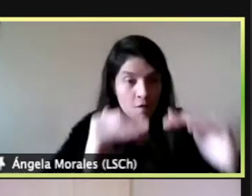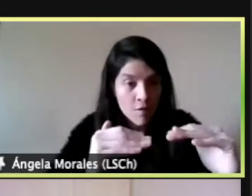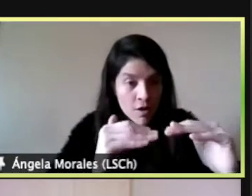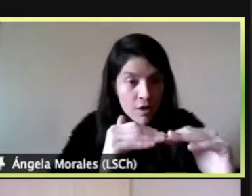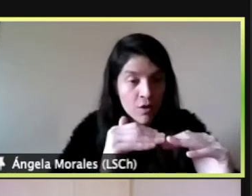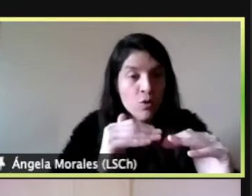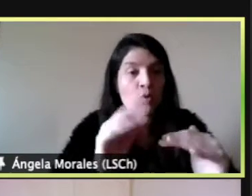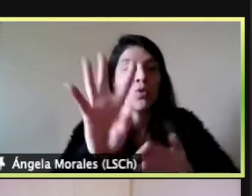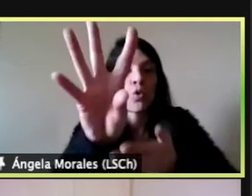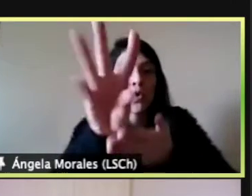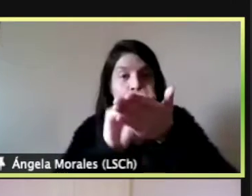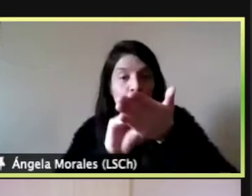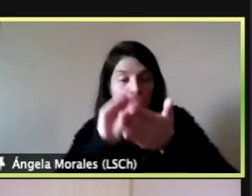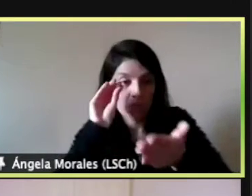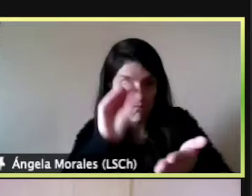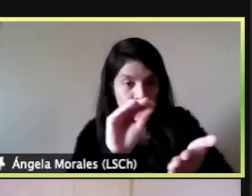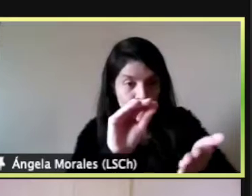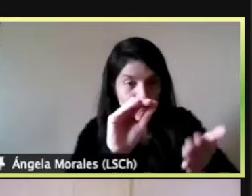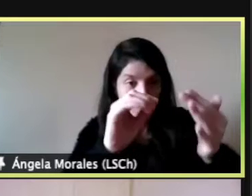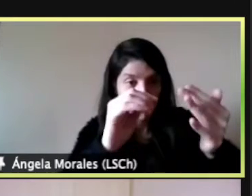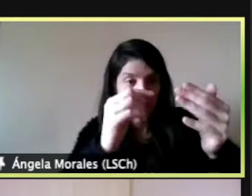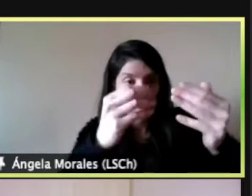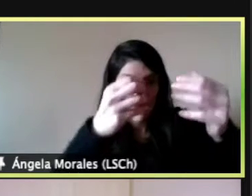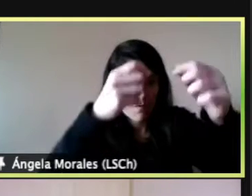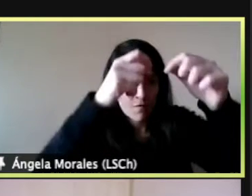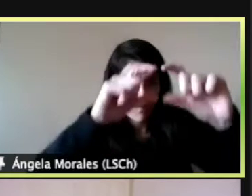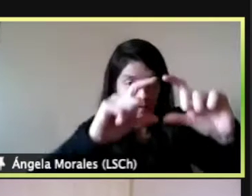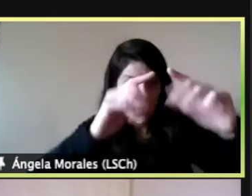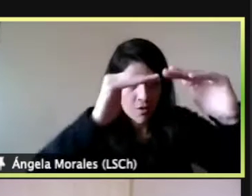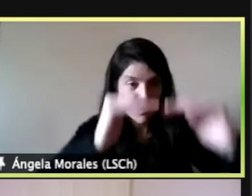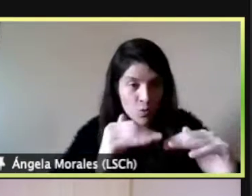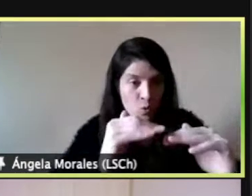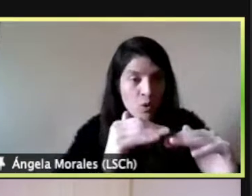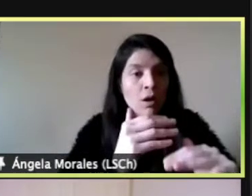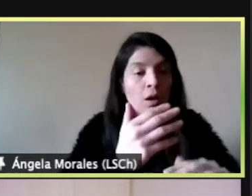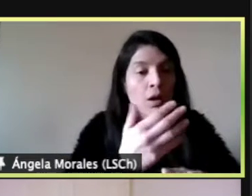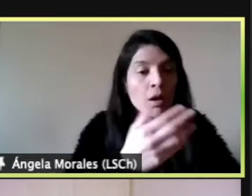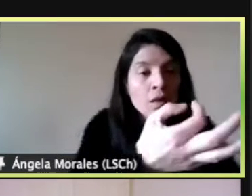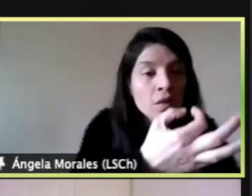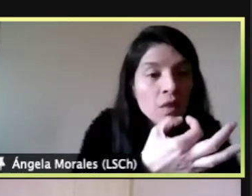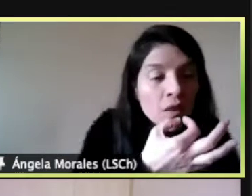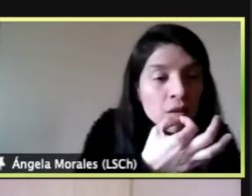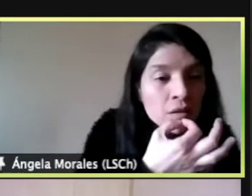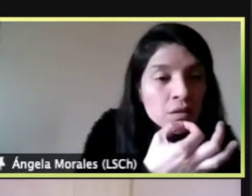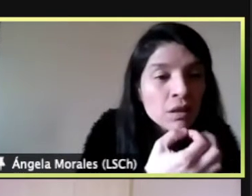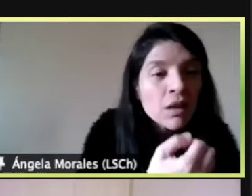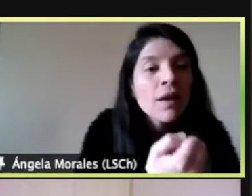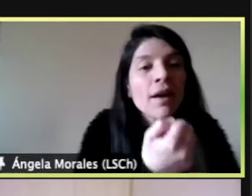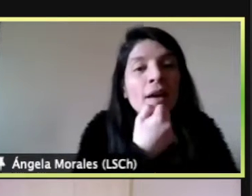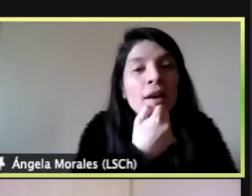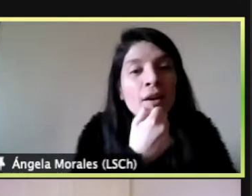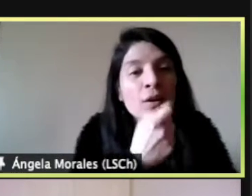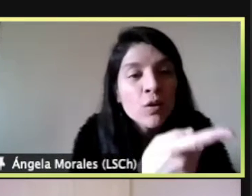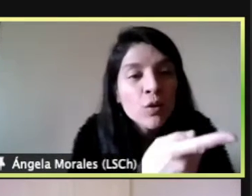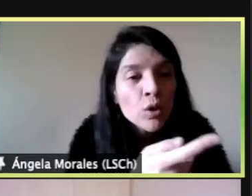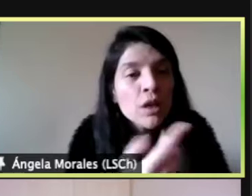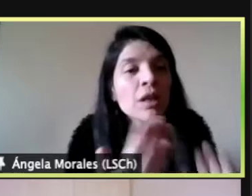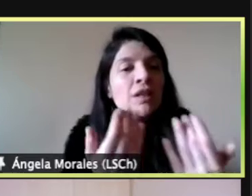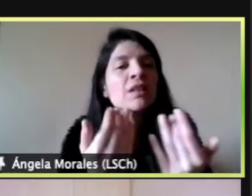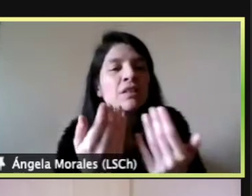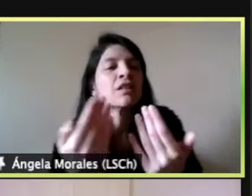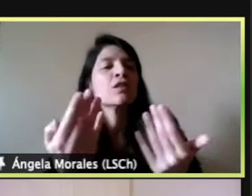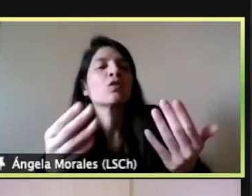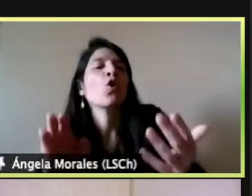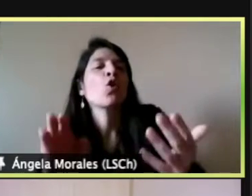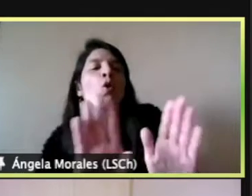dar ahora, aquí nuevamente error. Tengo que también dejar esta bloqueada para que no me dé el error. Así que lo voy a